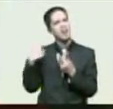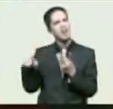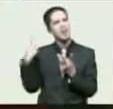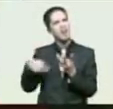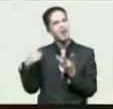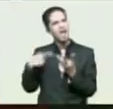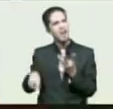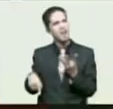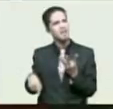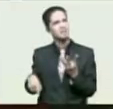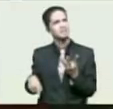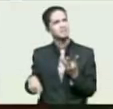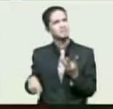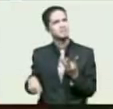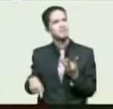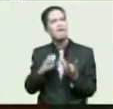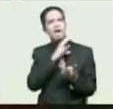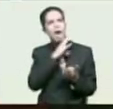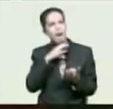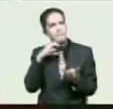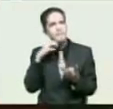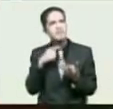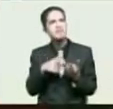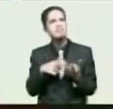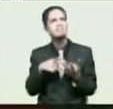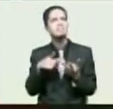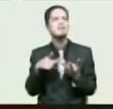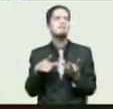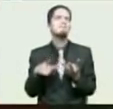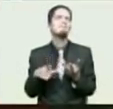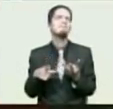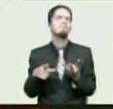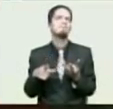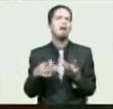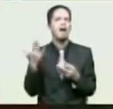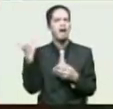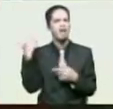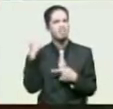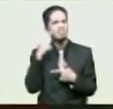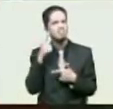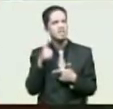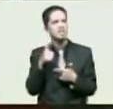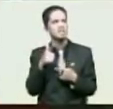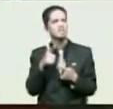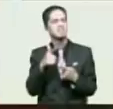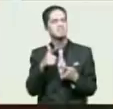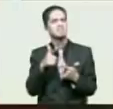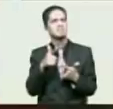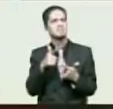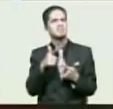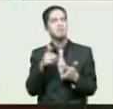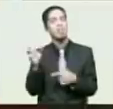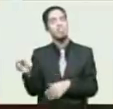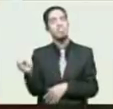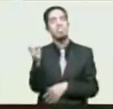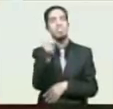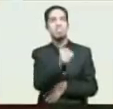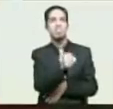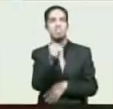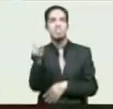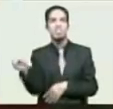de los Capriles, hablo de los Zuluagas, quienes mandaron a este país como les daba la gana, ponían y quitaban